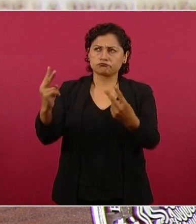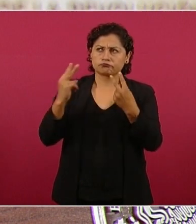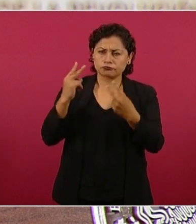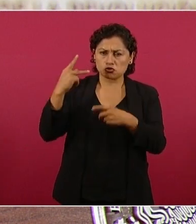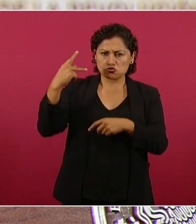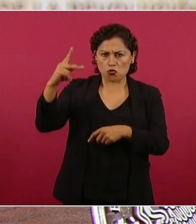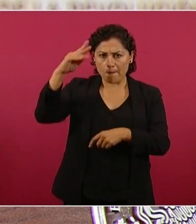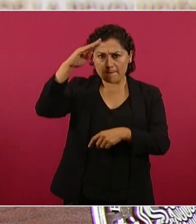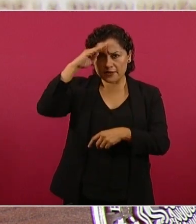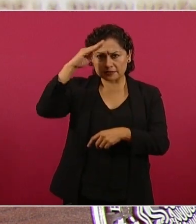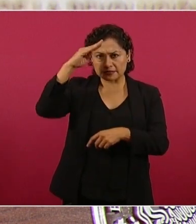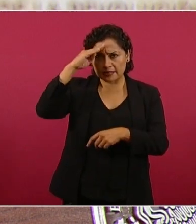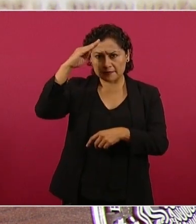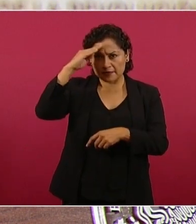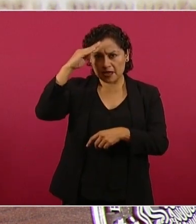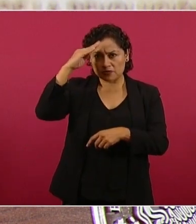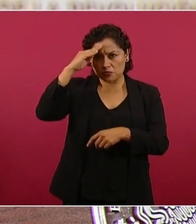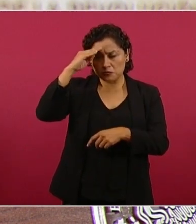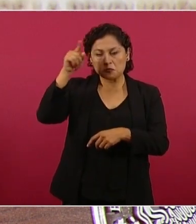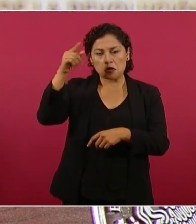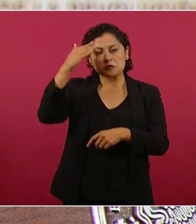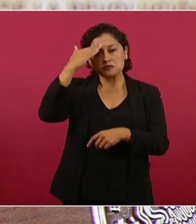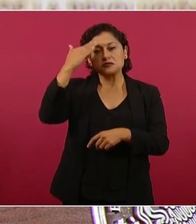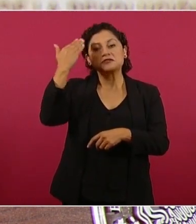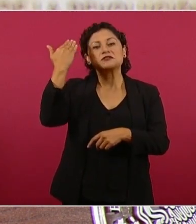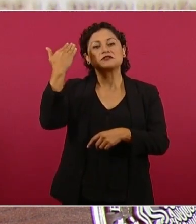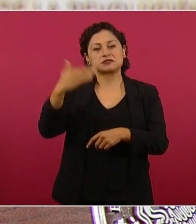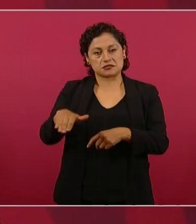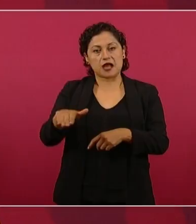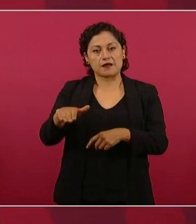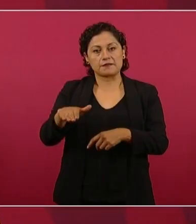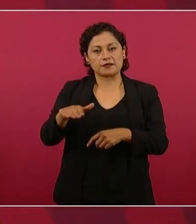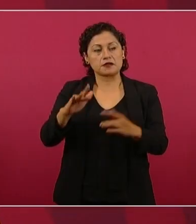de manejo en política exterior,